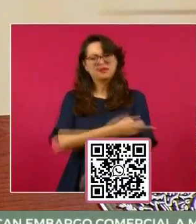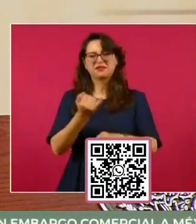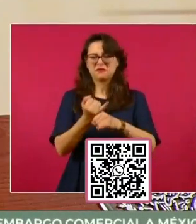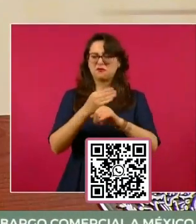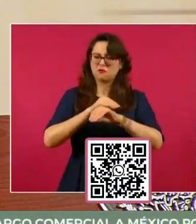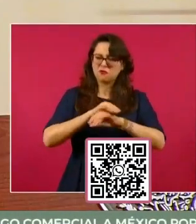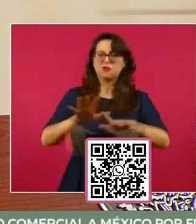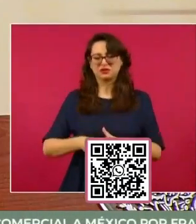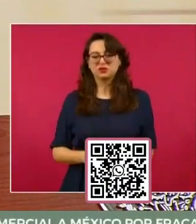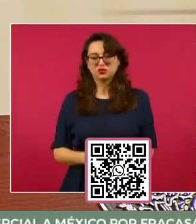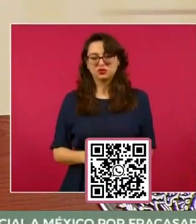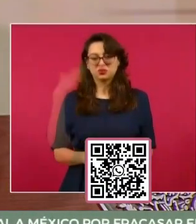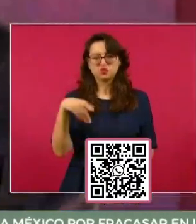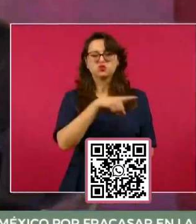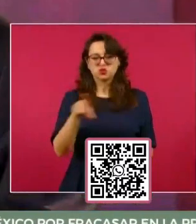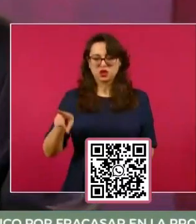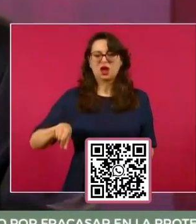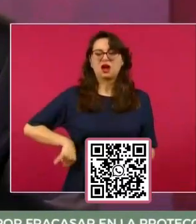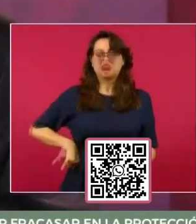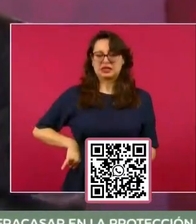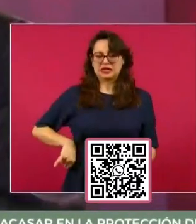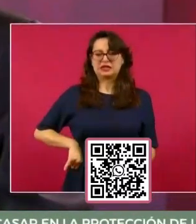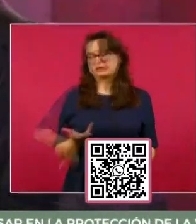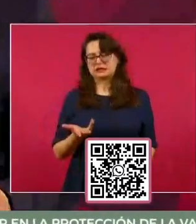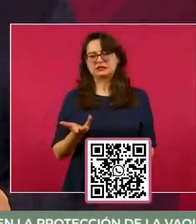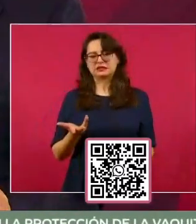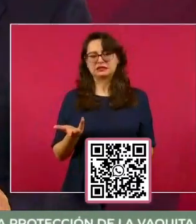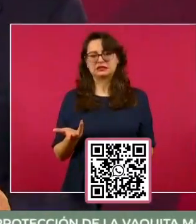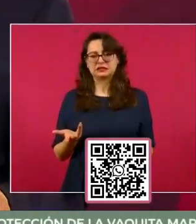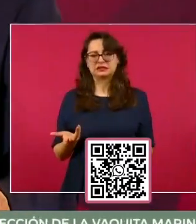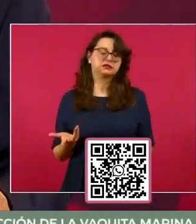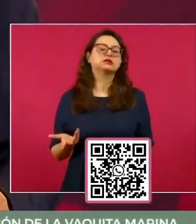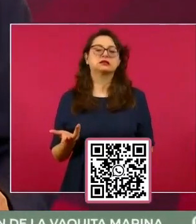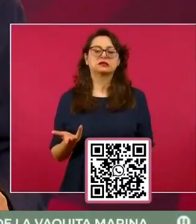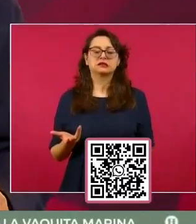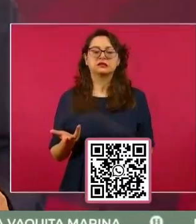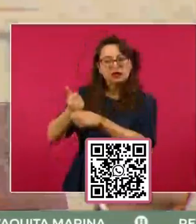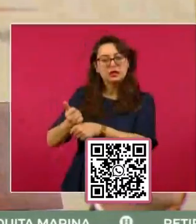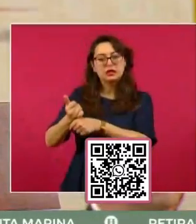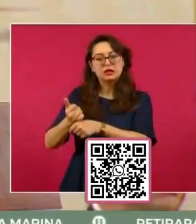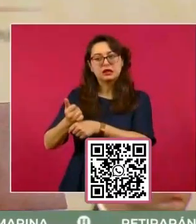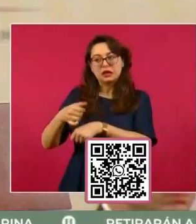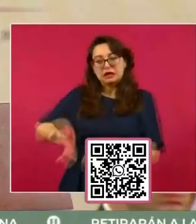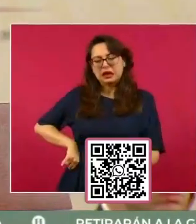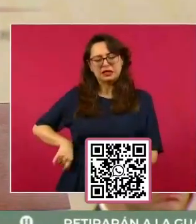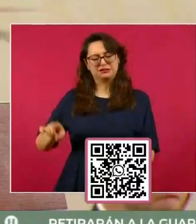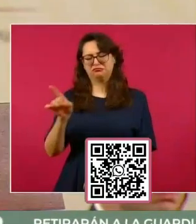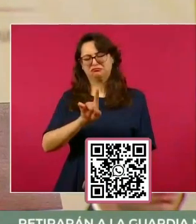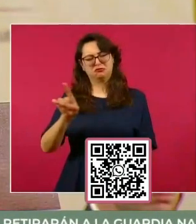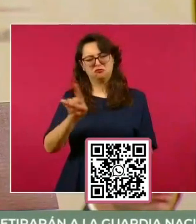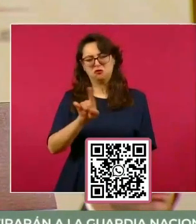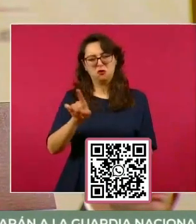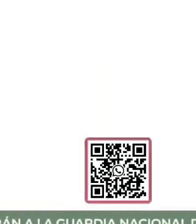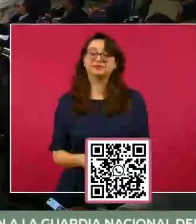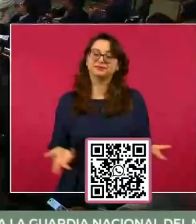muy interesados en esto, ¿no? Más que por el dolor que les puede causar, por el amarillismo. Es lo mismo